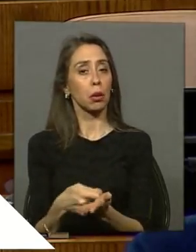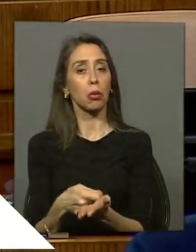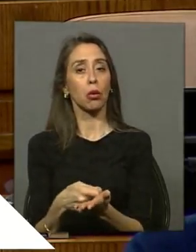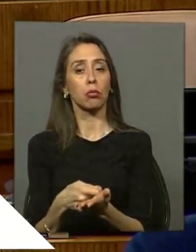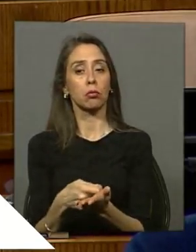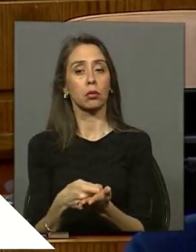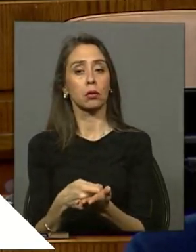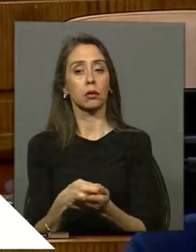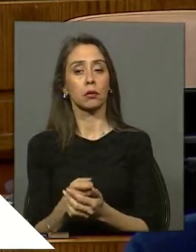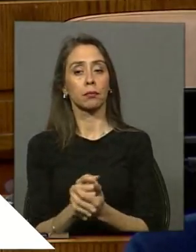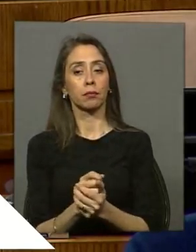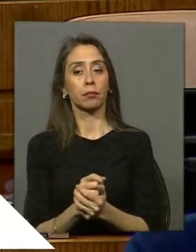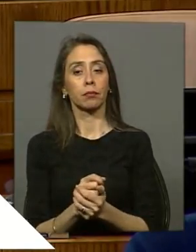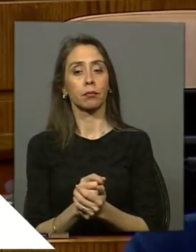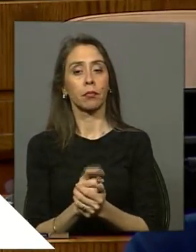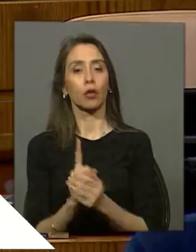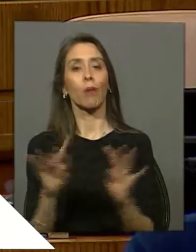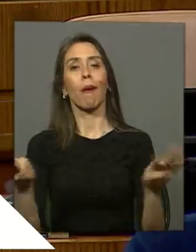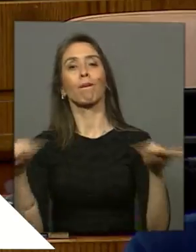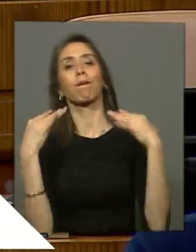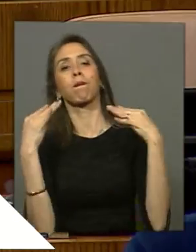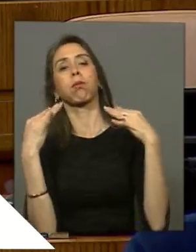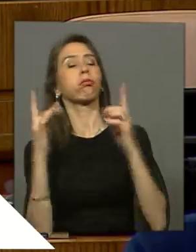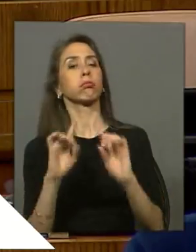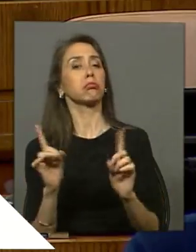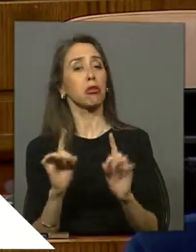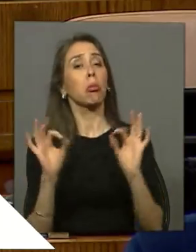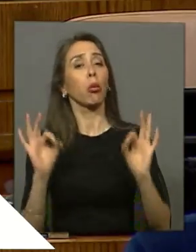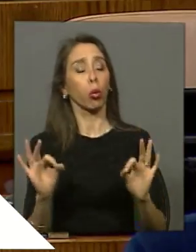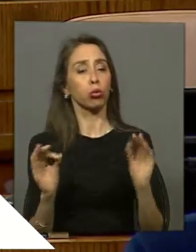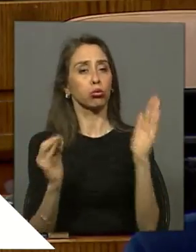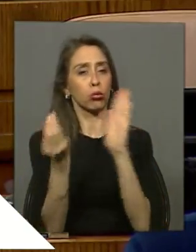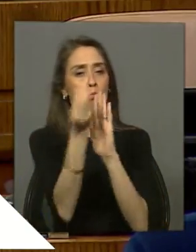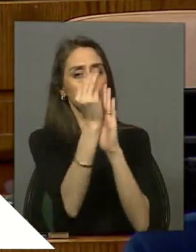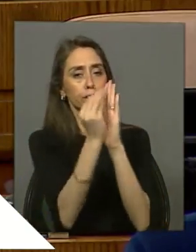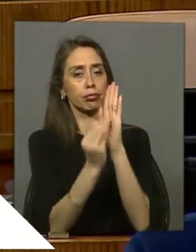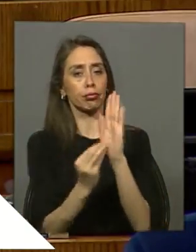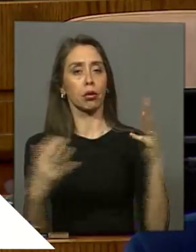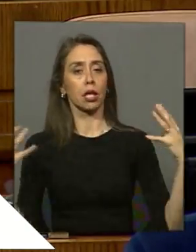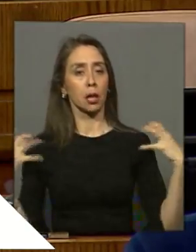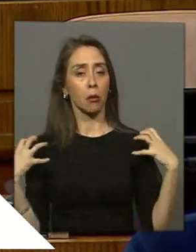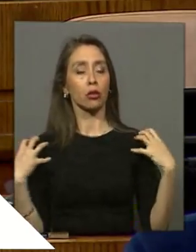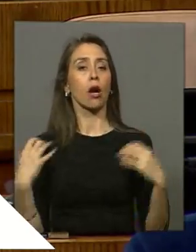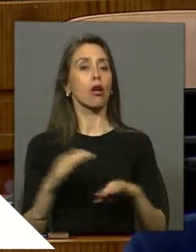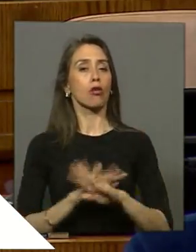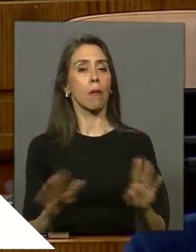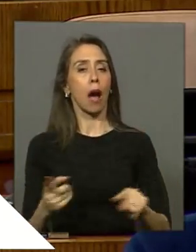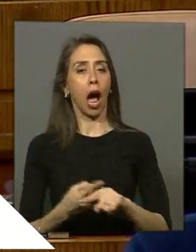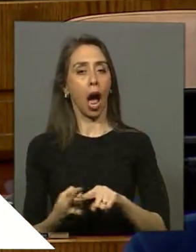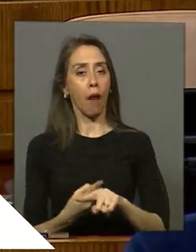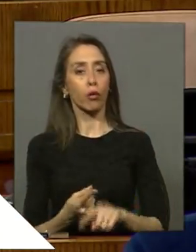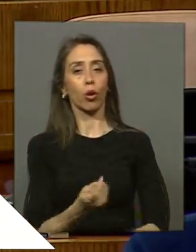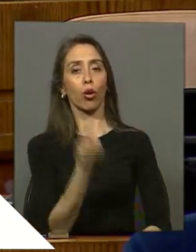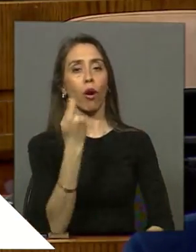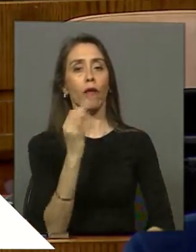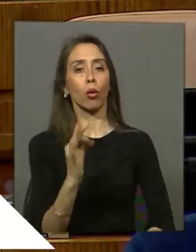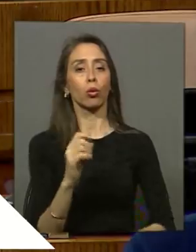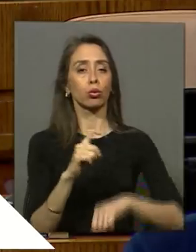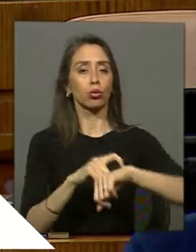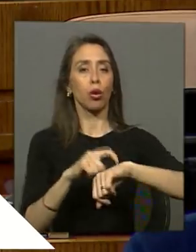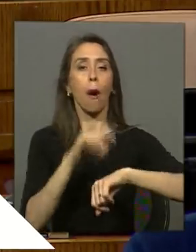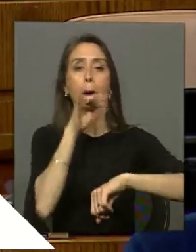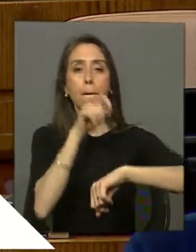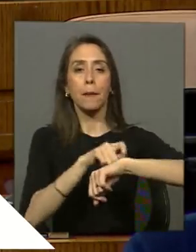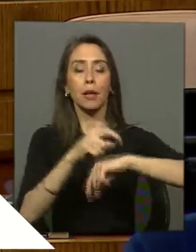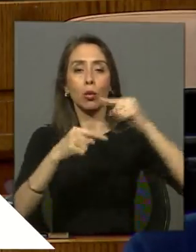de populismo y de manera responsable haciendo que no haya más abusos que se cobre como corresponde por minuto que no